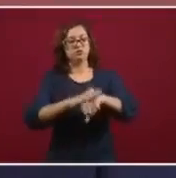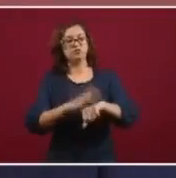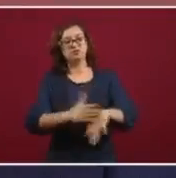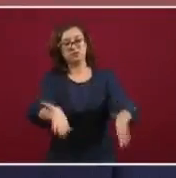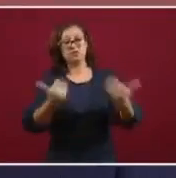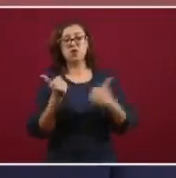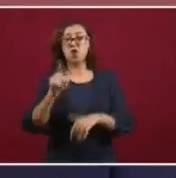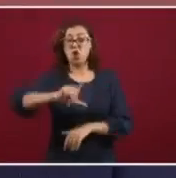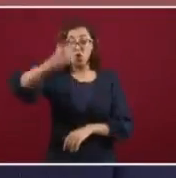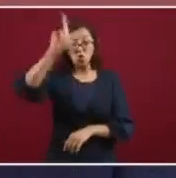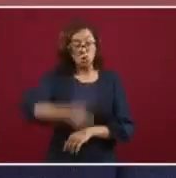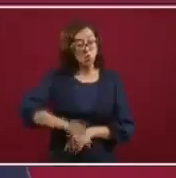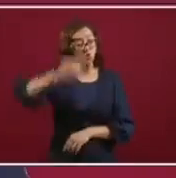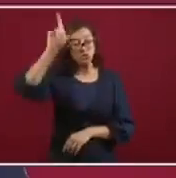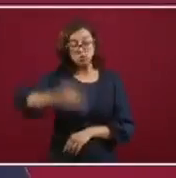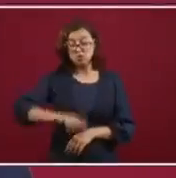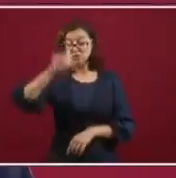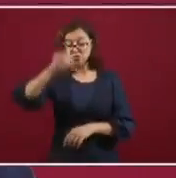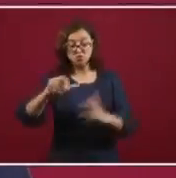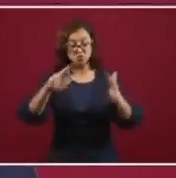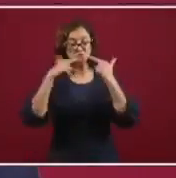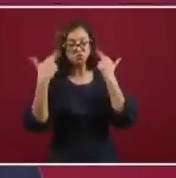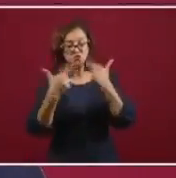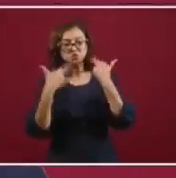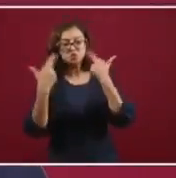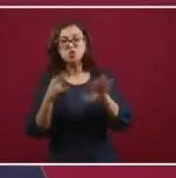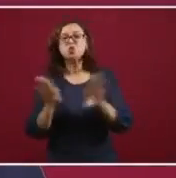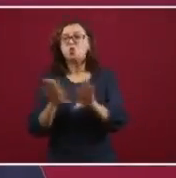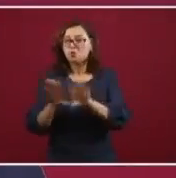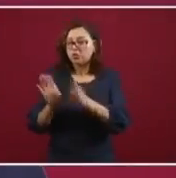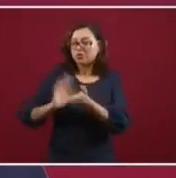para ver cómo me enfrentaban,